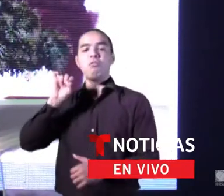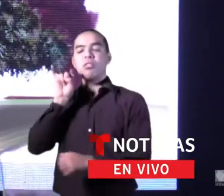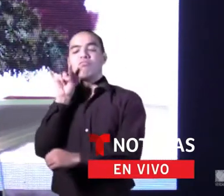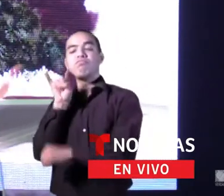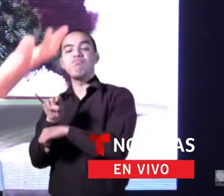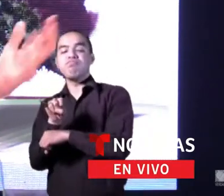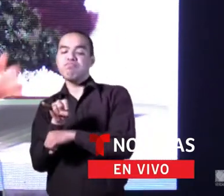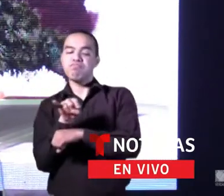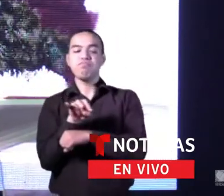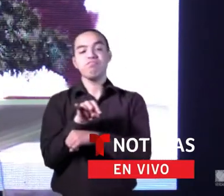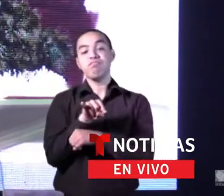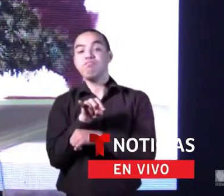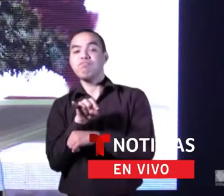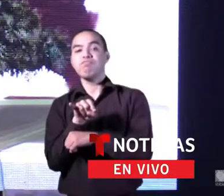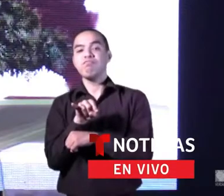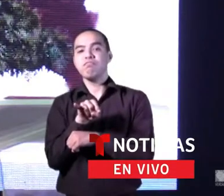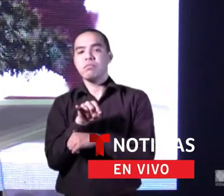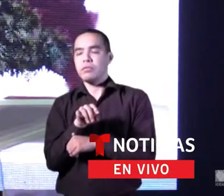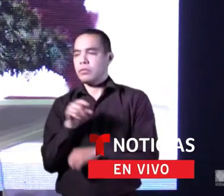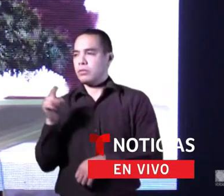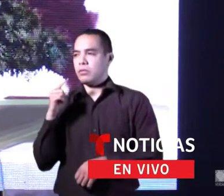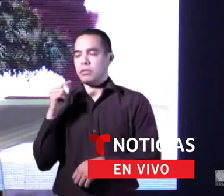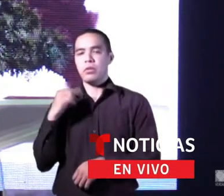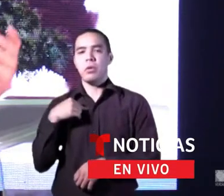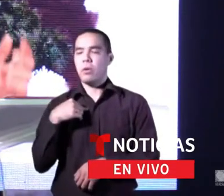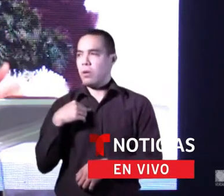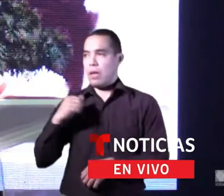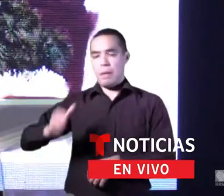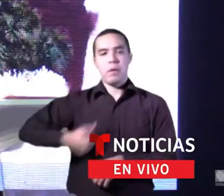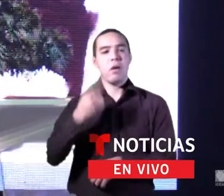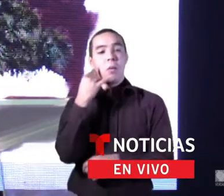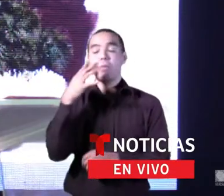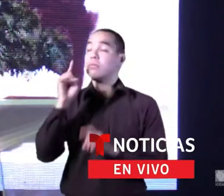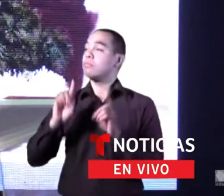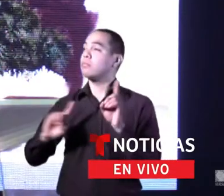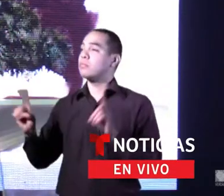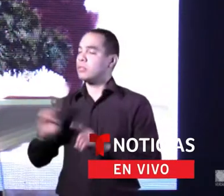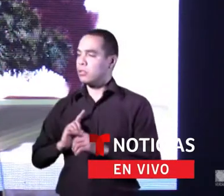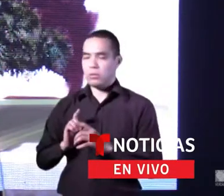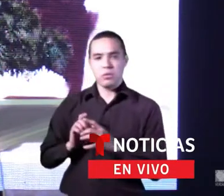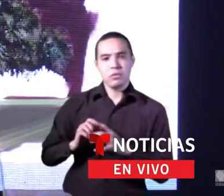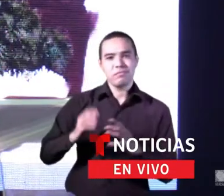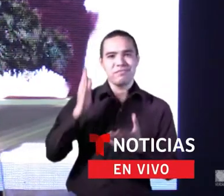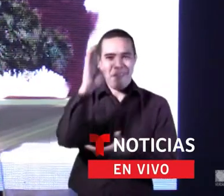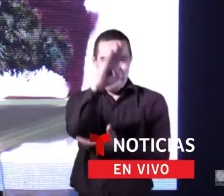y me voy ya los días me re capturaron